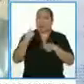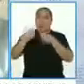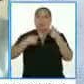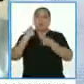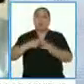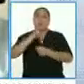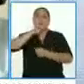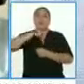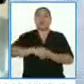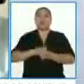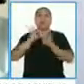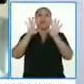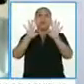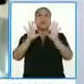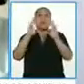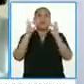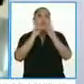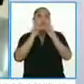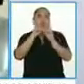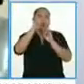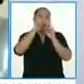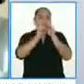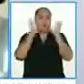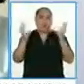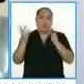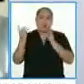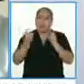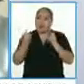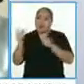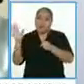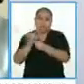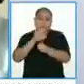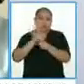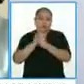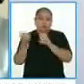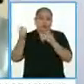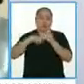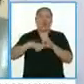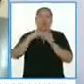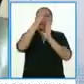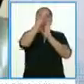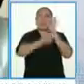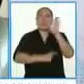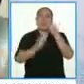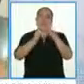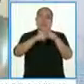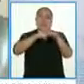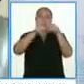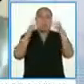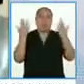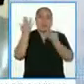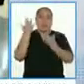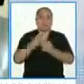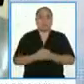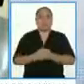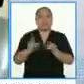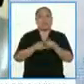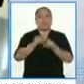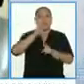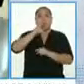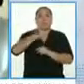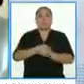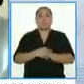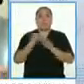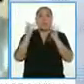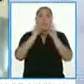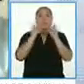reportan una disponibilidad de 10 camas o menos por día, pero rápidamente se ocupan porque hay grandes listas de espera. Claro. Hay que resaltar otro factor, que